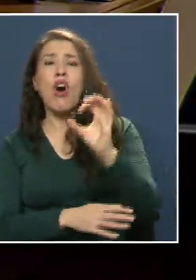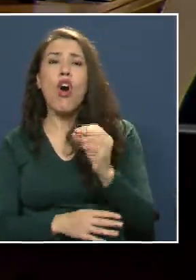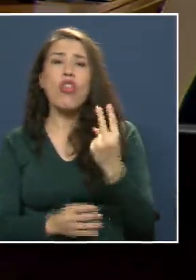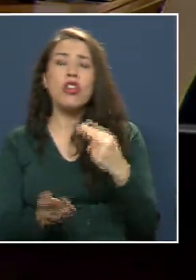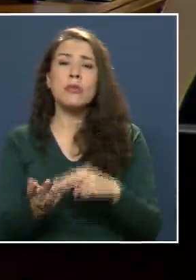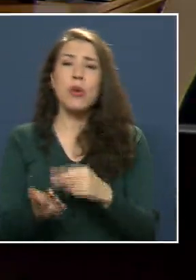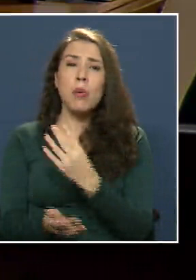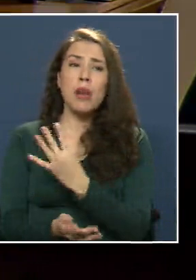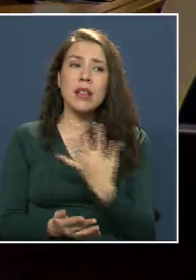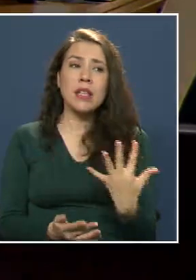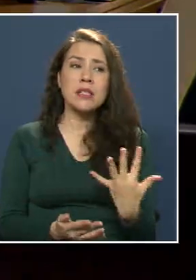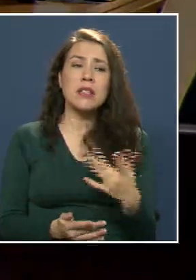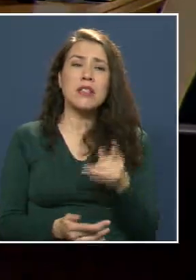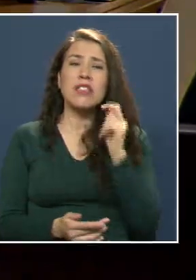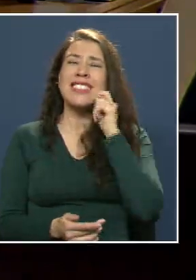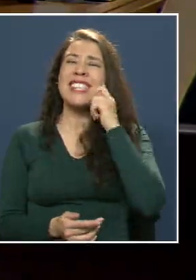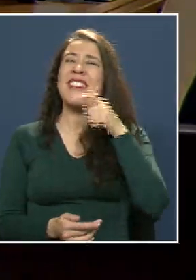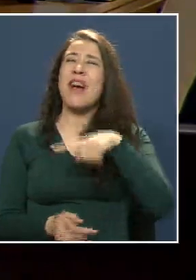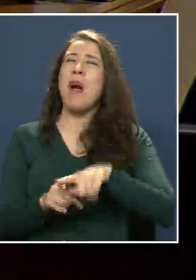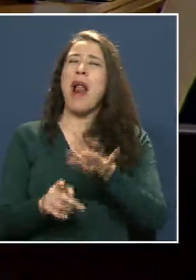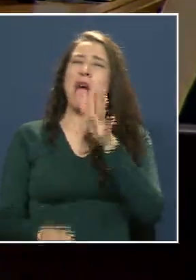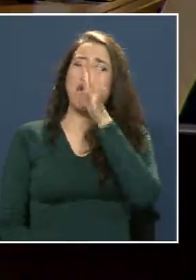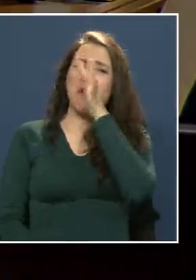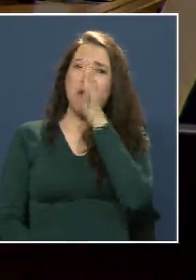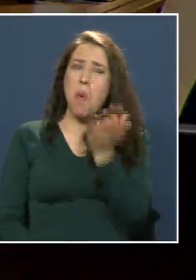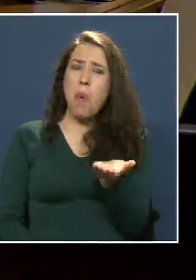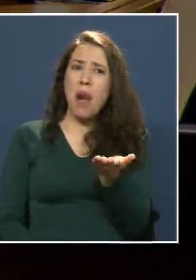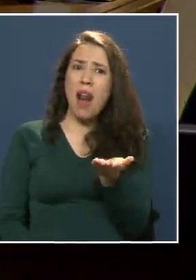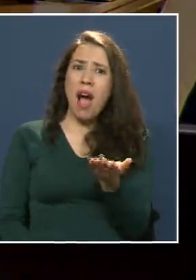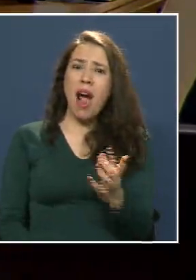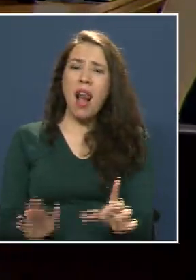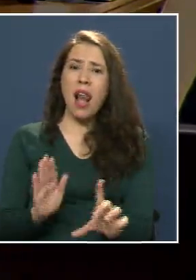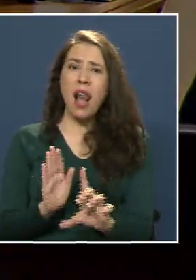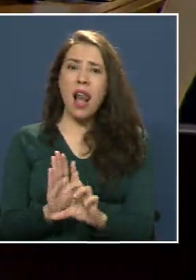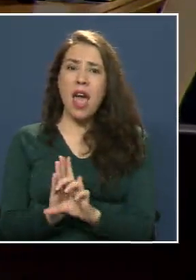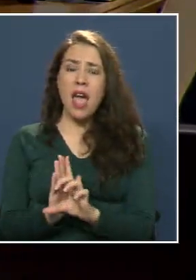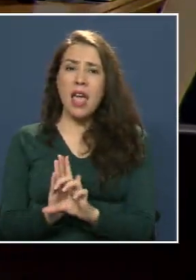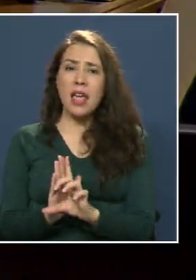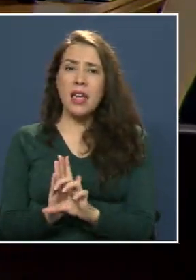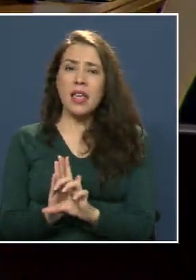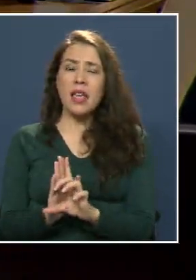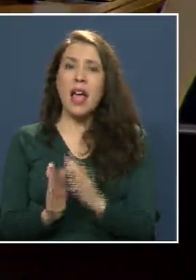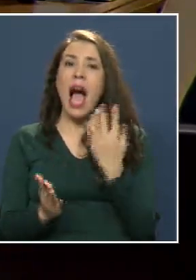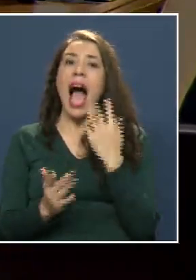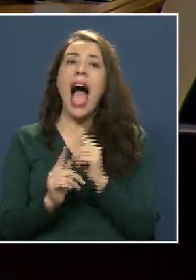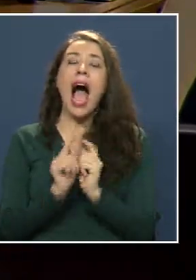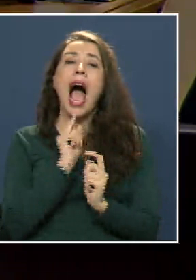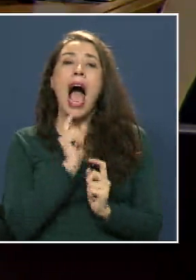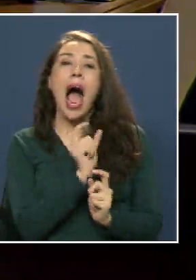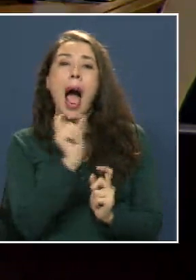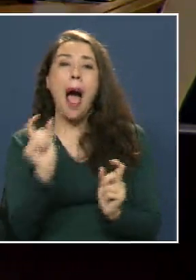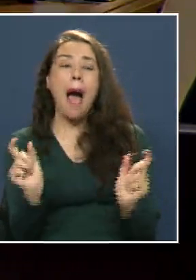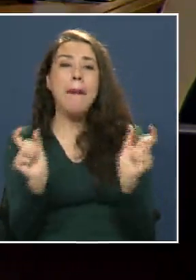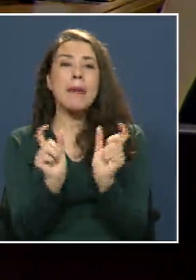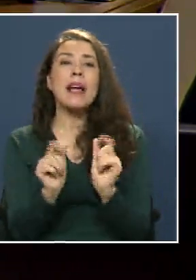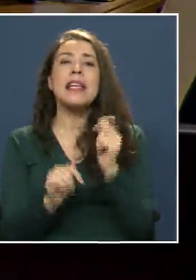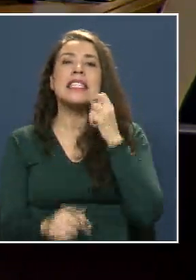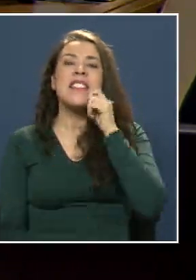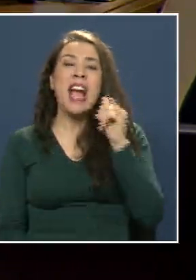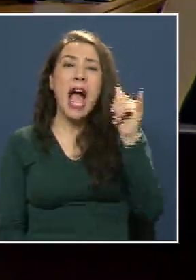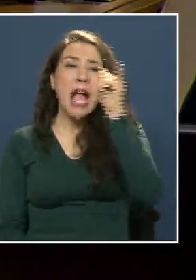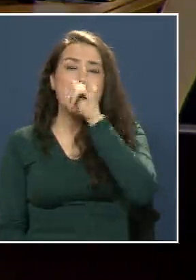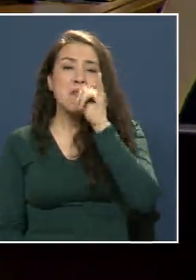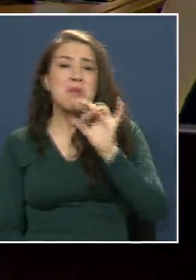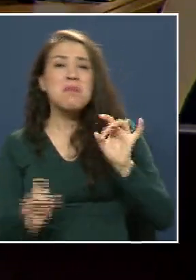2045. Entonces, todo diría, esto es una burla de ley, que tendría un apellido. Esta sería la impunidad consagrada